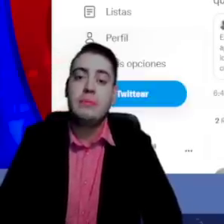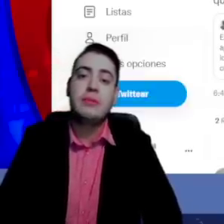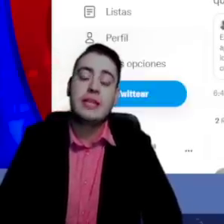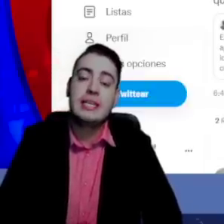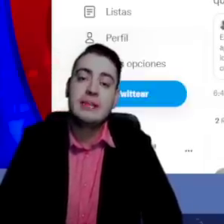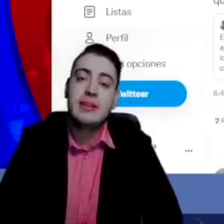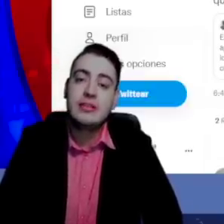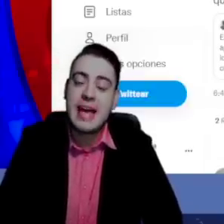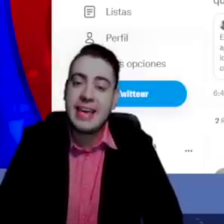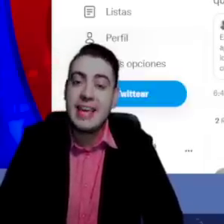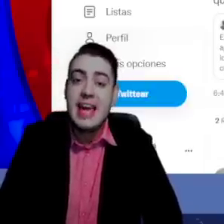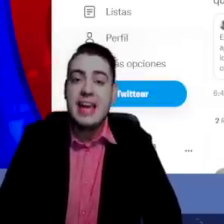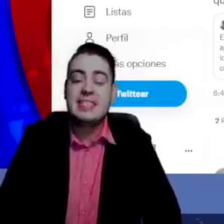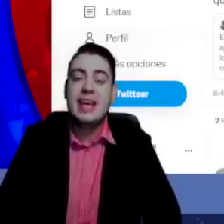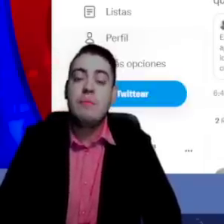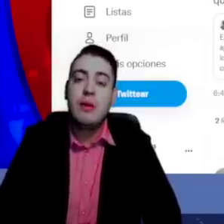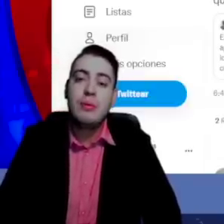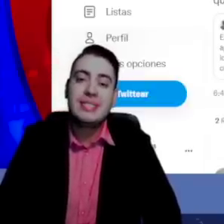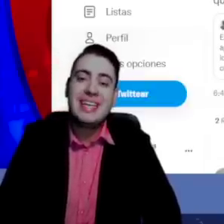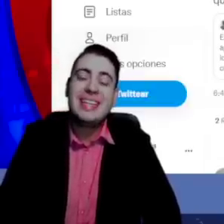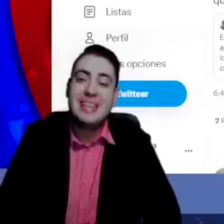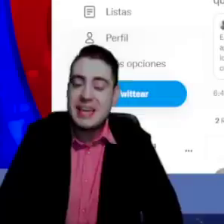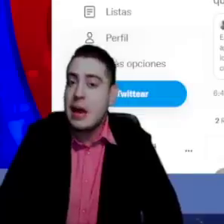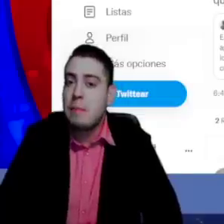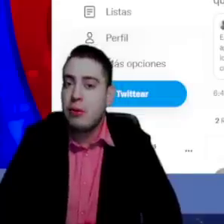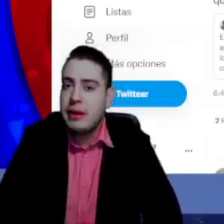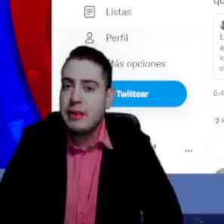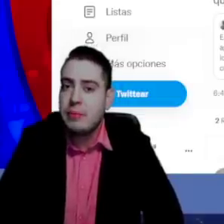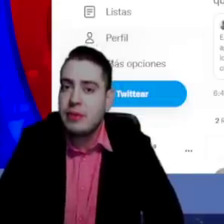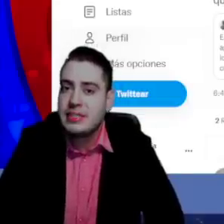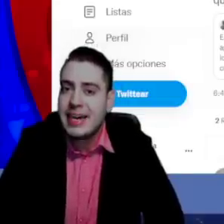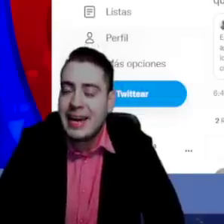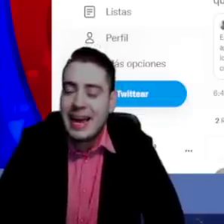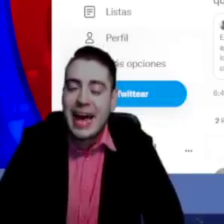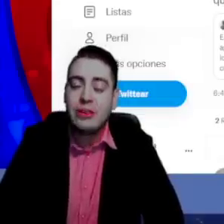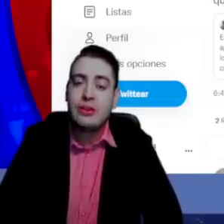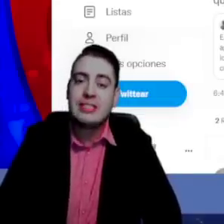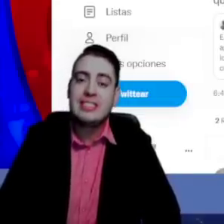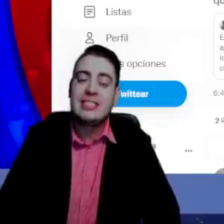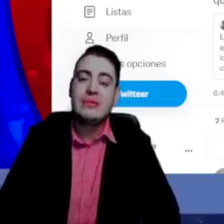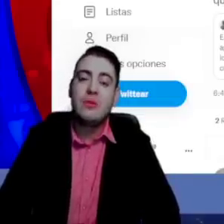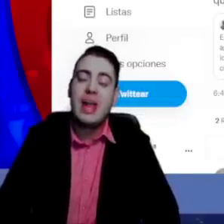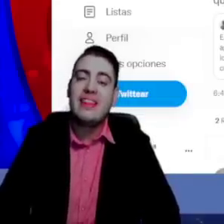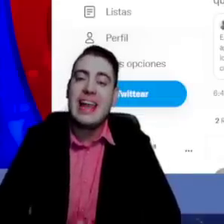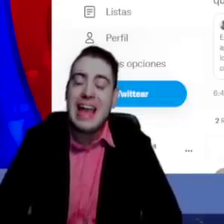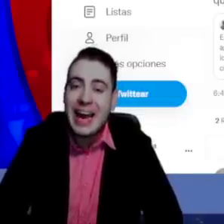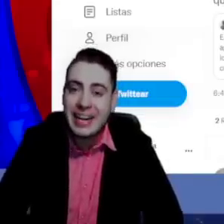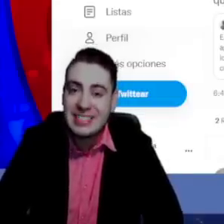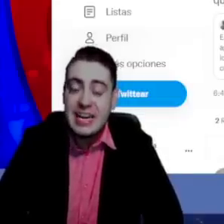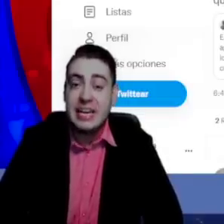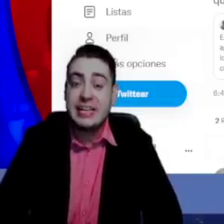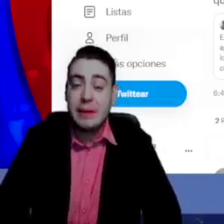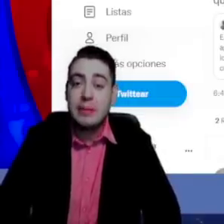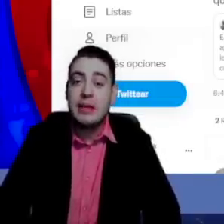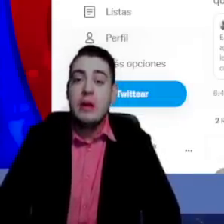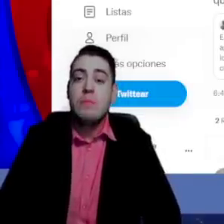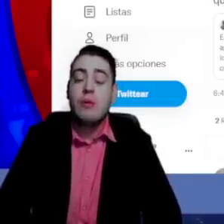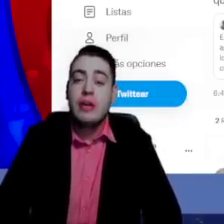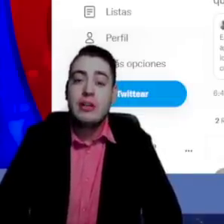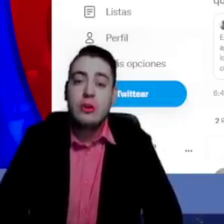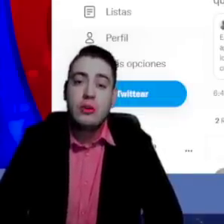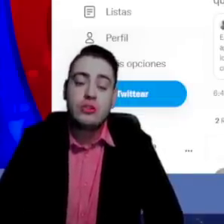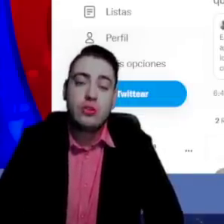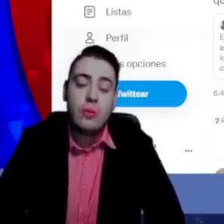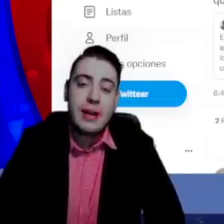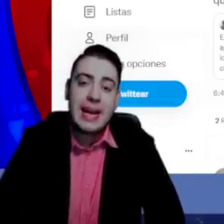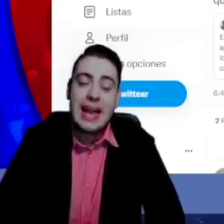inicio, lo importante, amigos, aquí es que el pueblo es quien tiene el poder de poder sacar a todas estas bolas de lacras y también